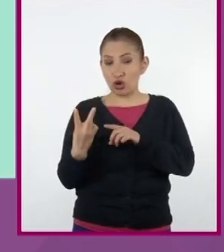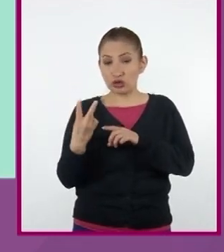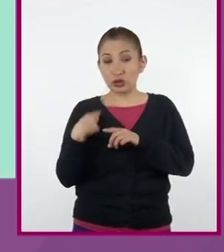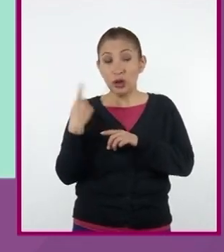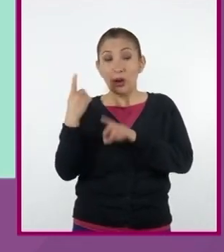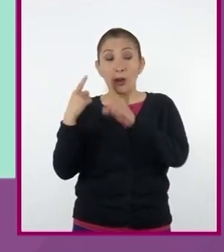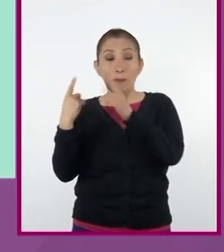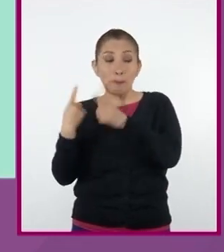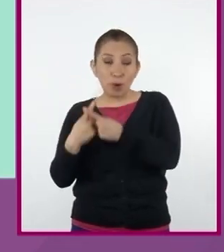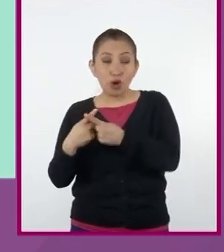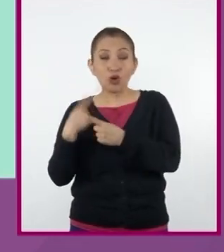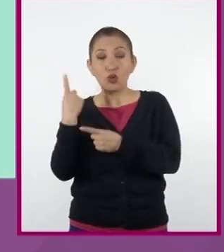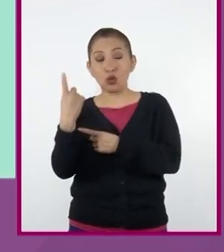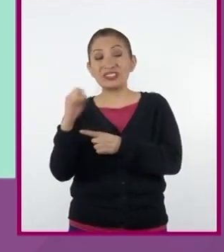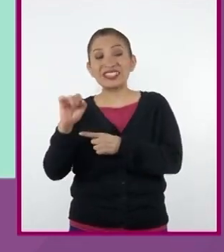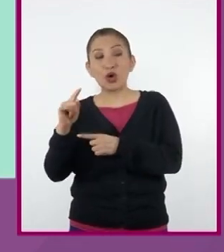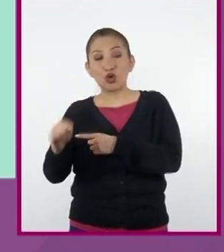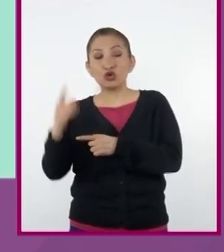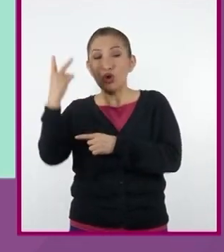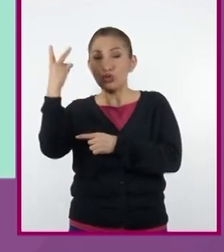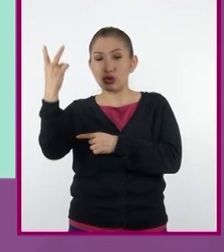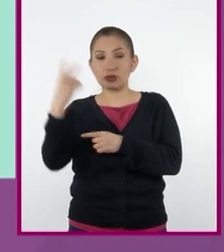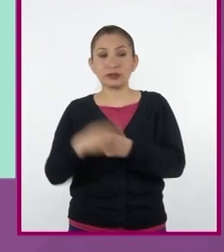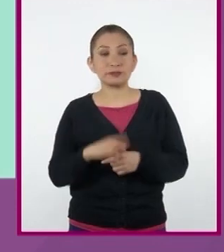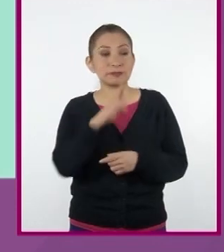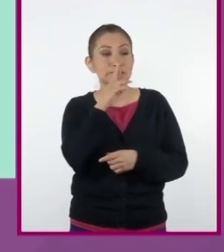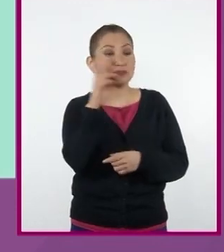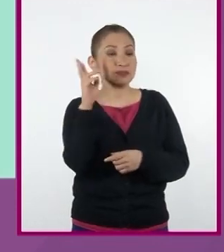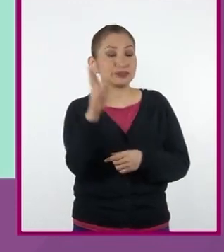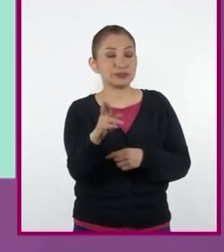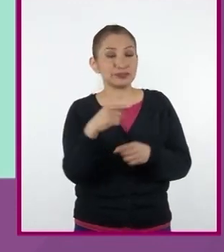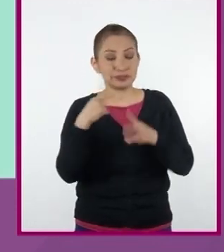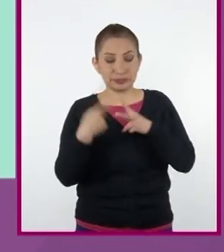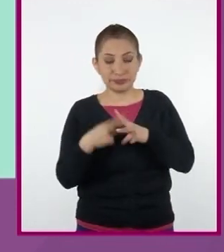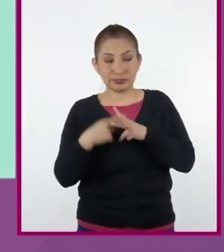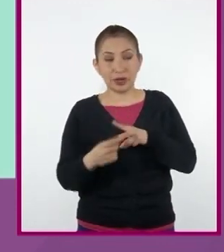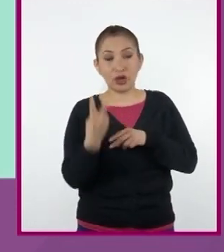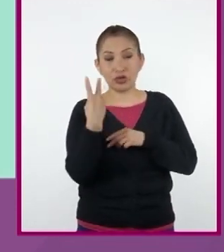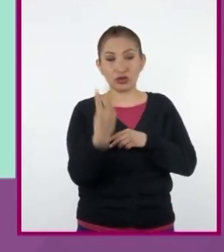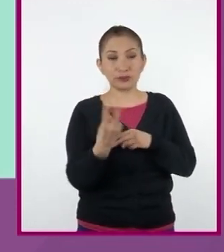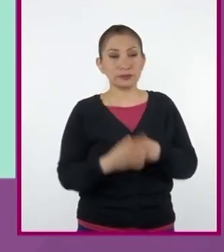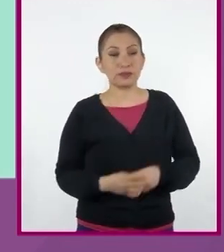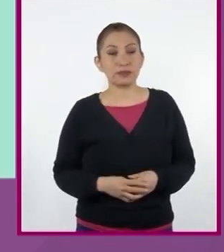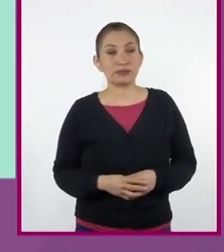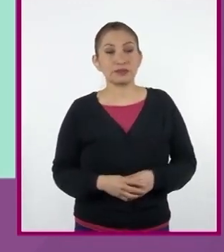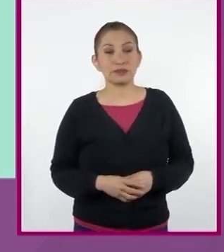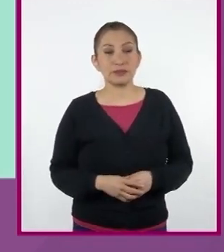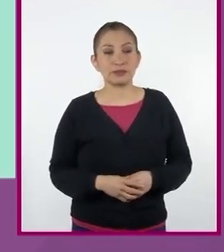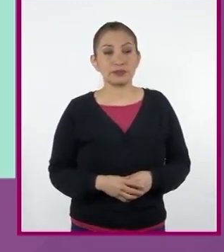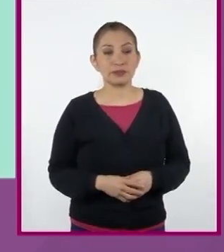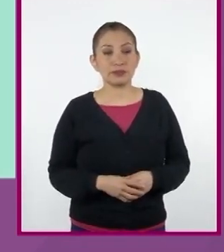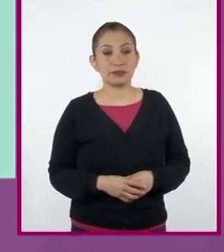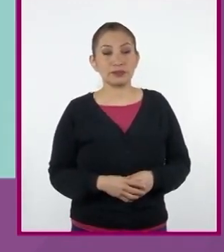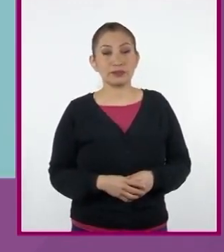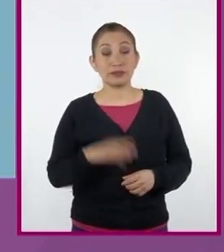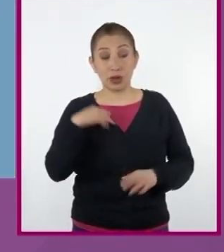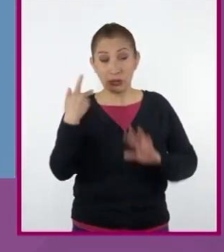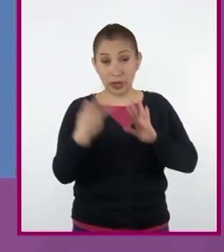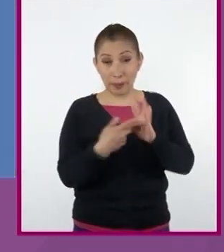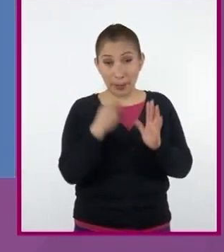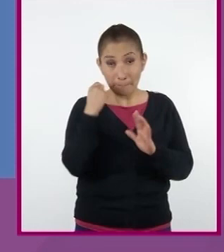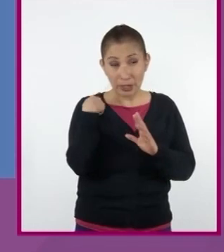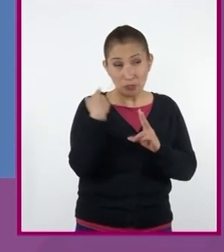un segundo elevando al cuadrado. El resultado se divide entre 2. Si repetimos